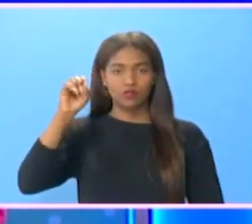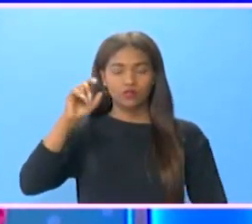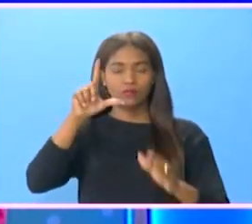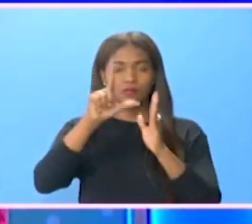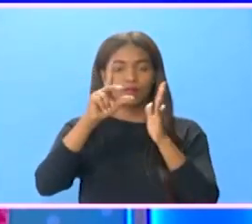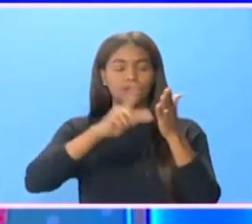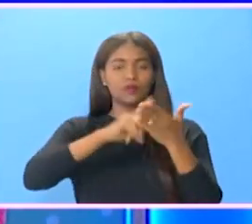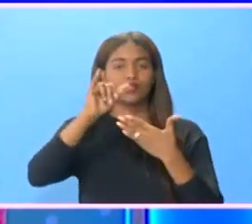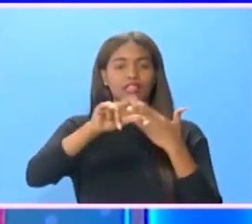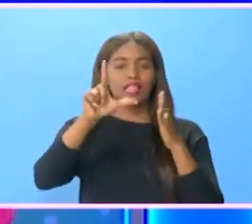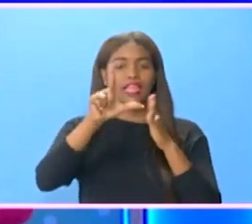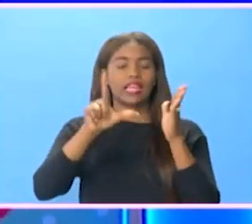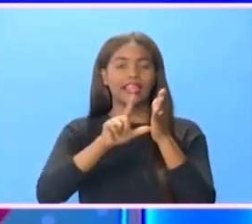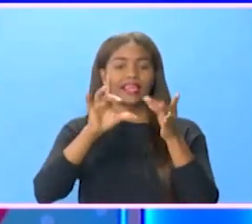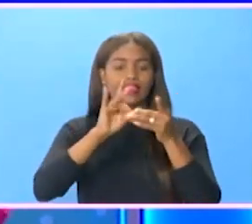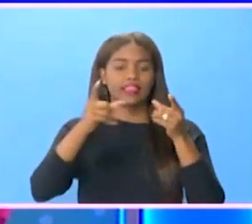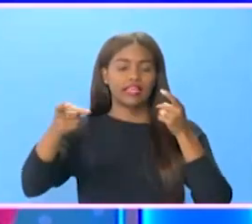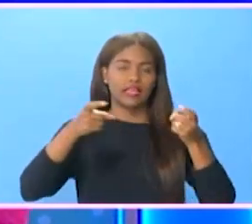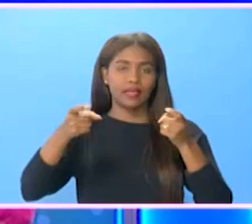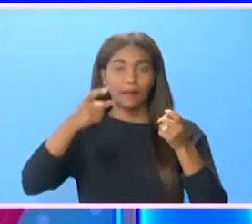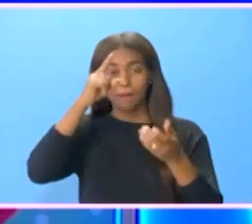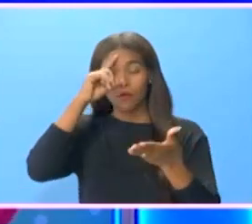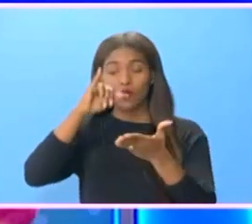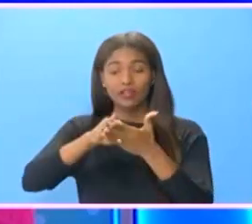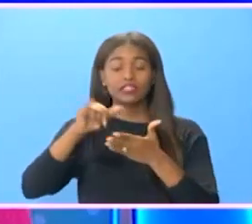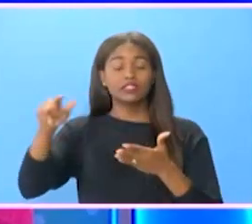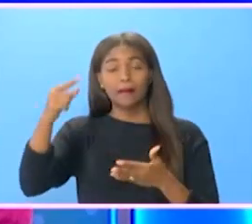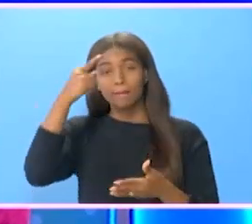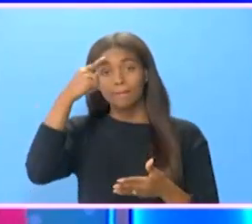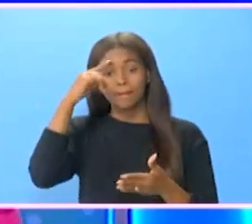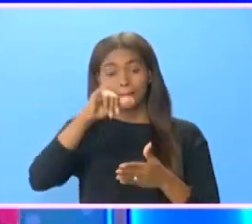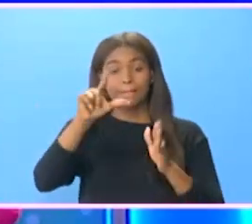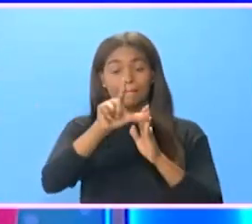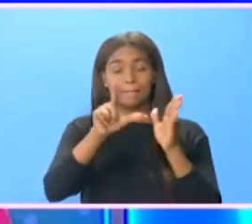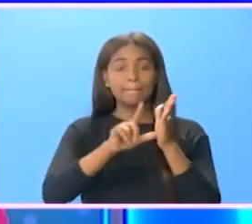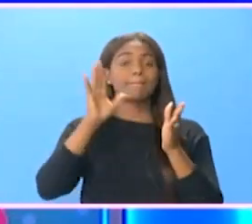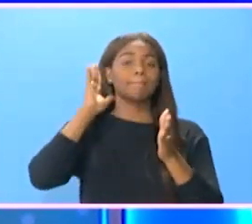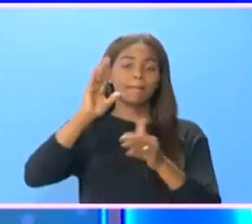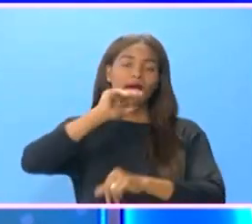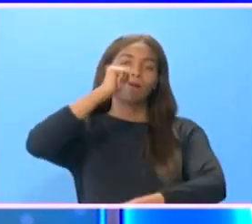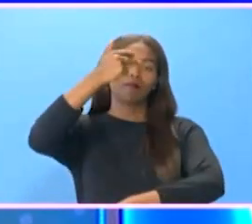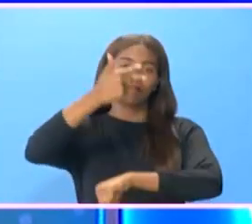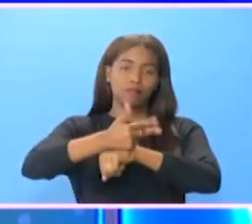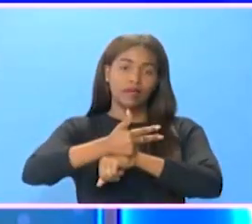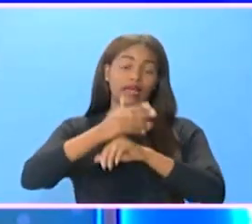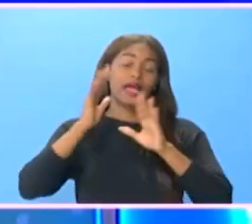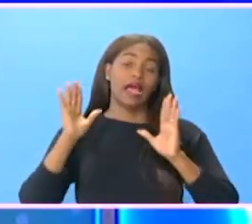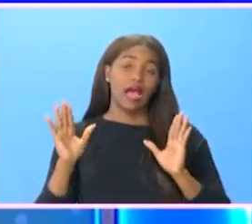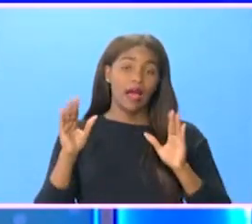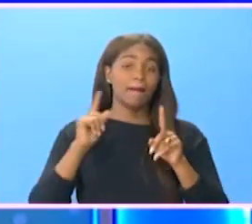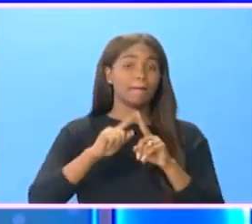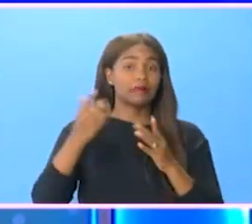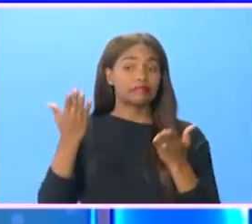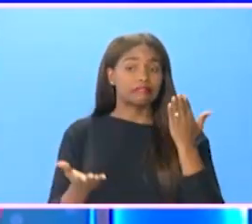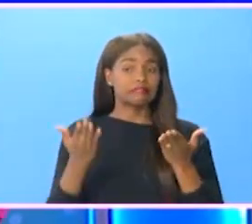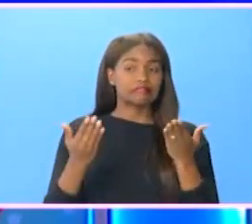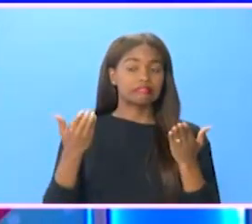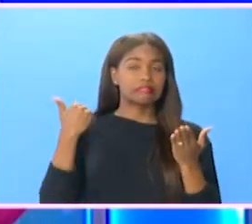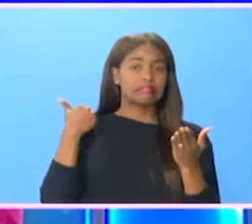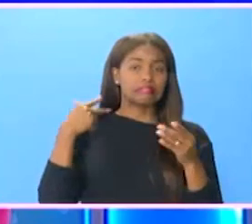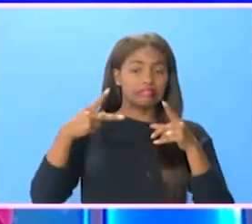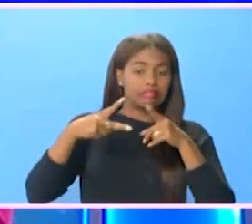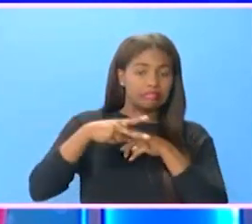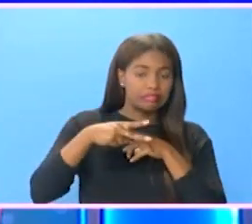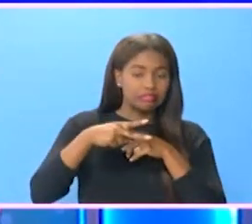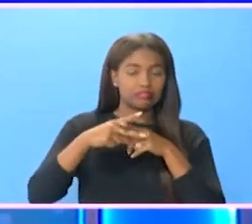de extinción de dominio, por lo que no tienen dudas de que esta pieza será aprobada, aunque se perciba pues un tranque en